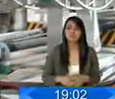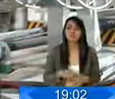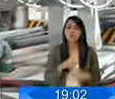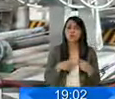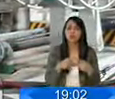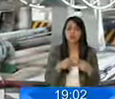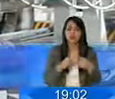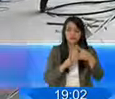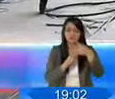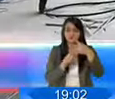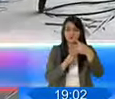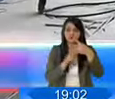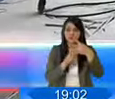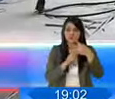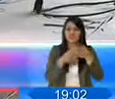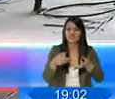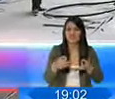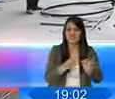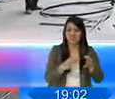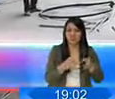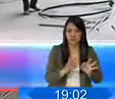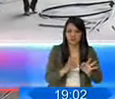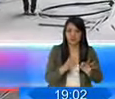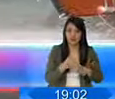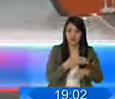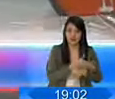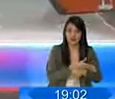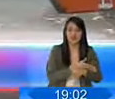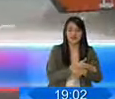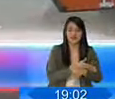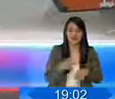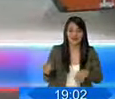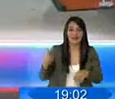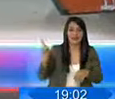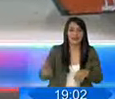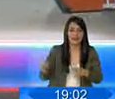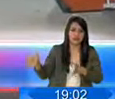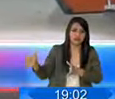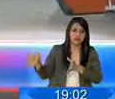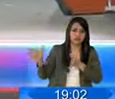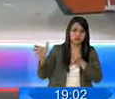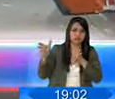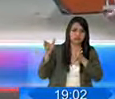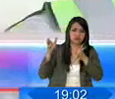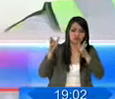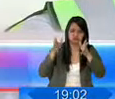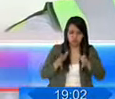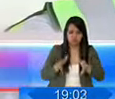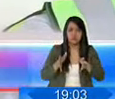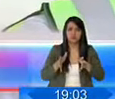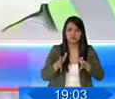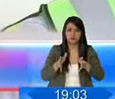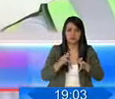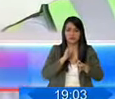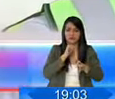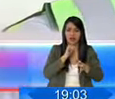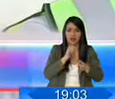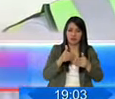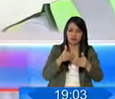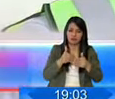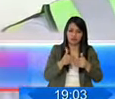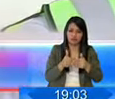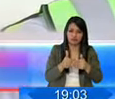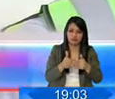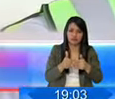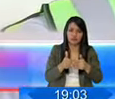para mediados de este mes, pero antes de que empiece a remover la tierra, la maquinaria deberá llegar al punto de partida. Nos faltan por recorrer